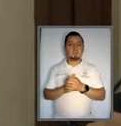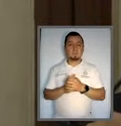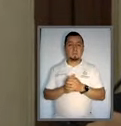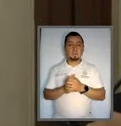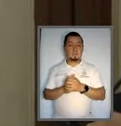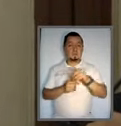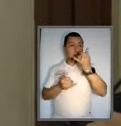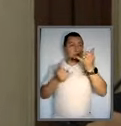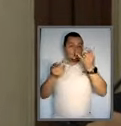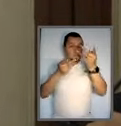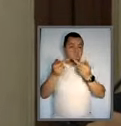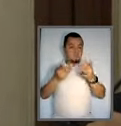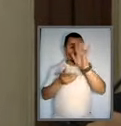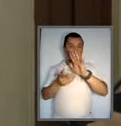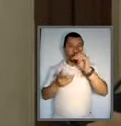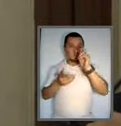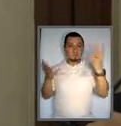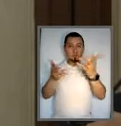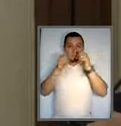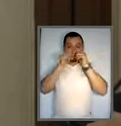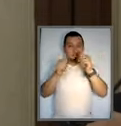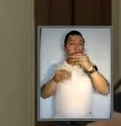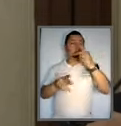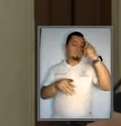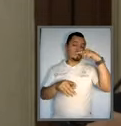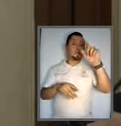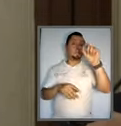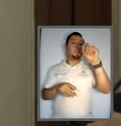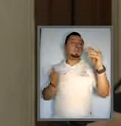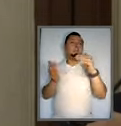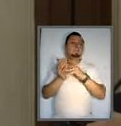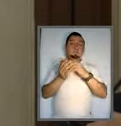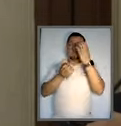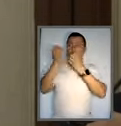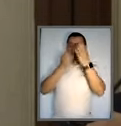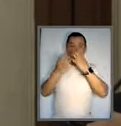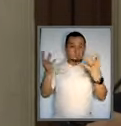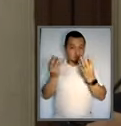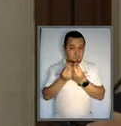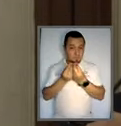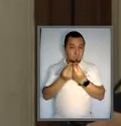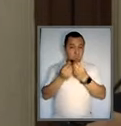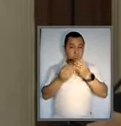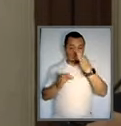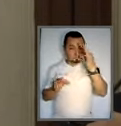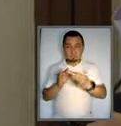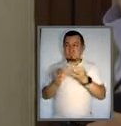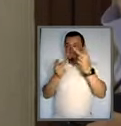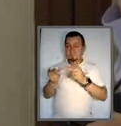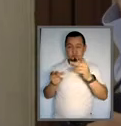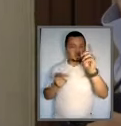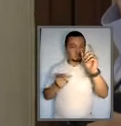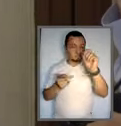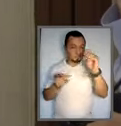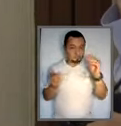algunos de los insumos, 12 insumos en particular, para 20,000 pruebas que estamos en proceso de completar esas